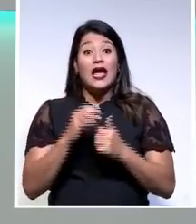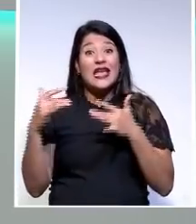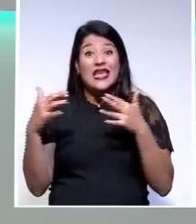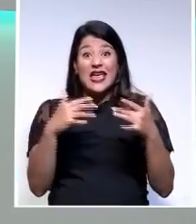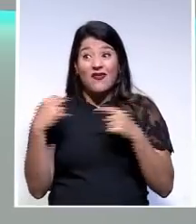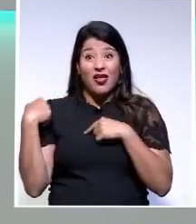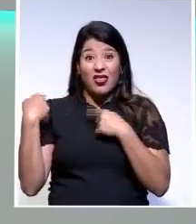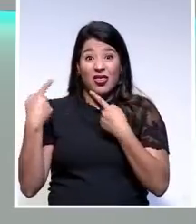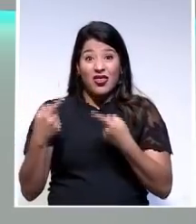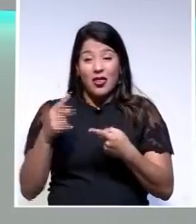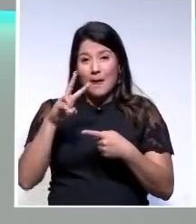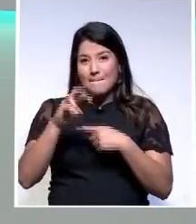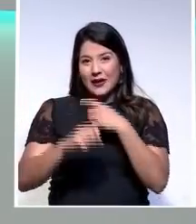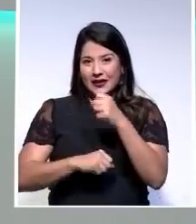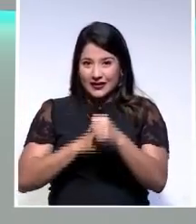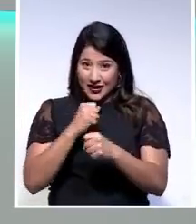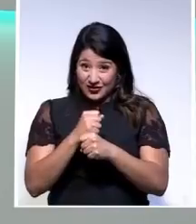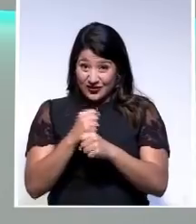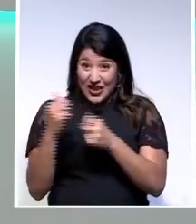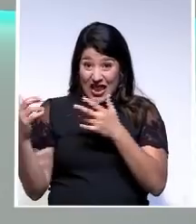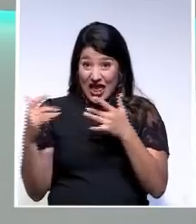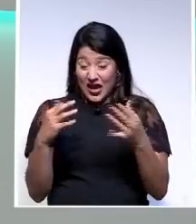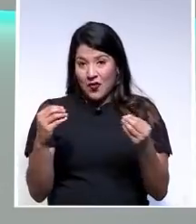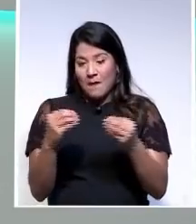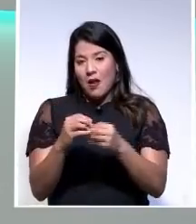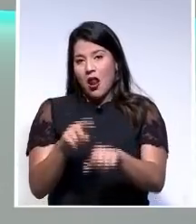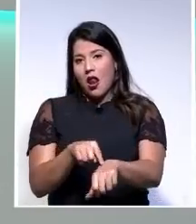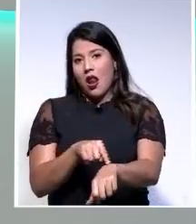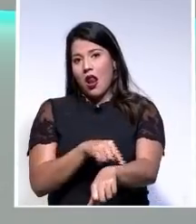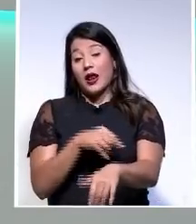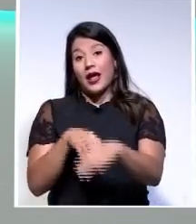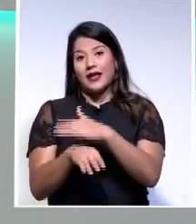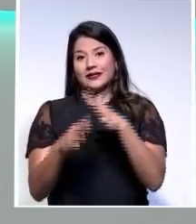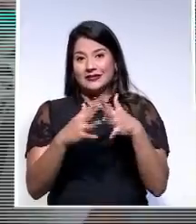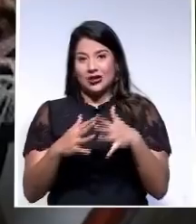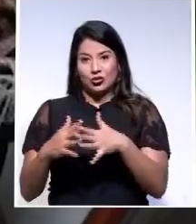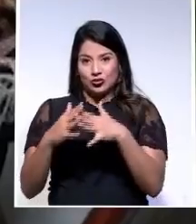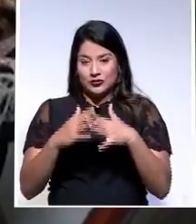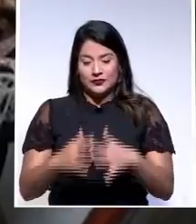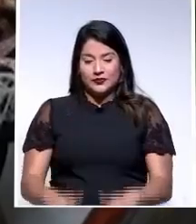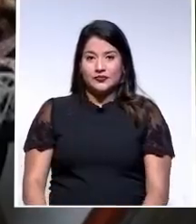guerra más larga en la historia de los Estados Unidos.